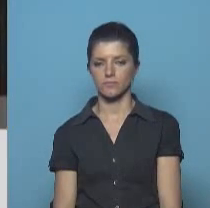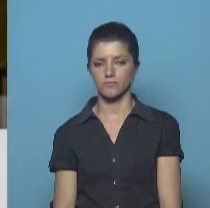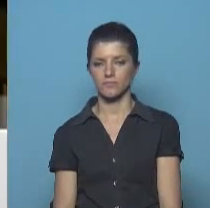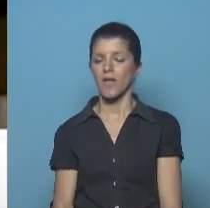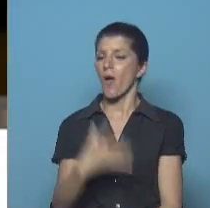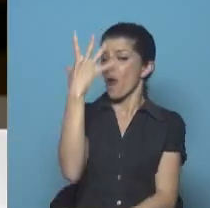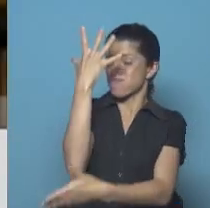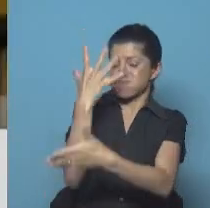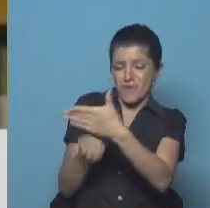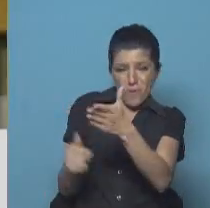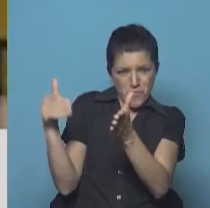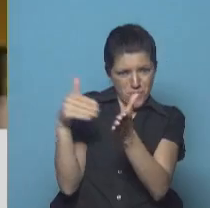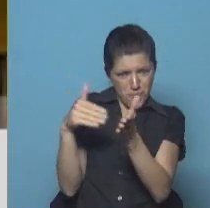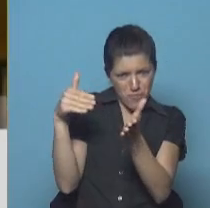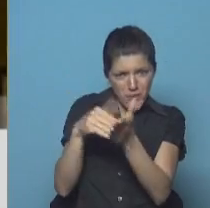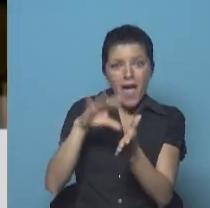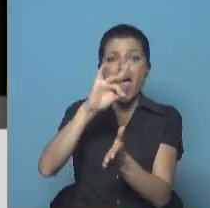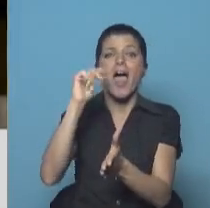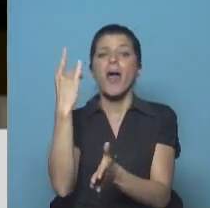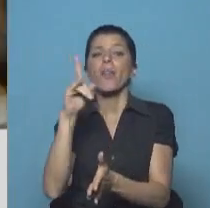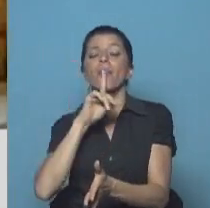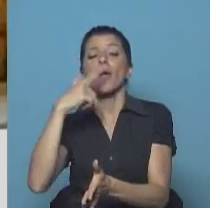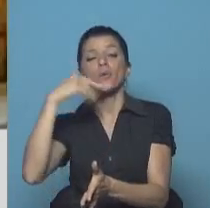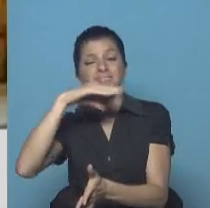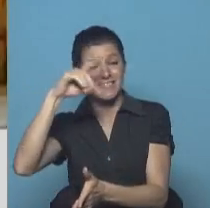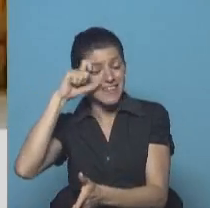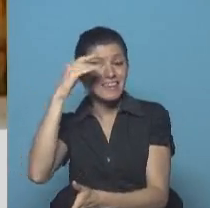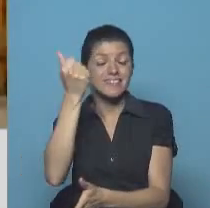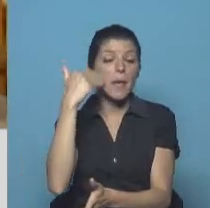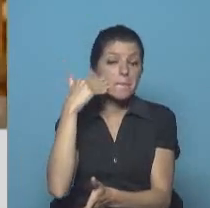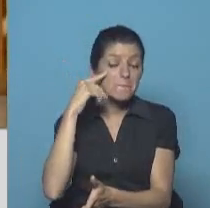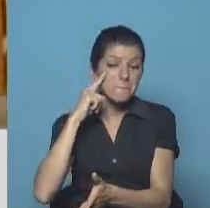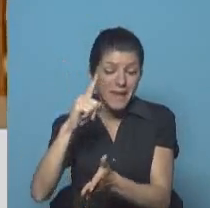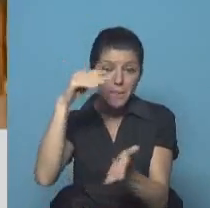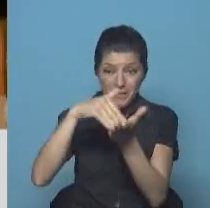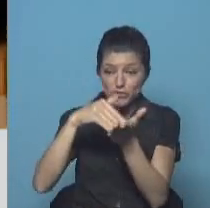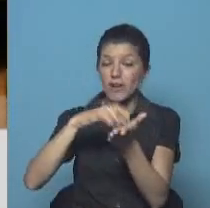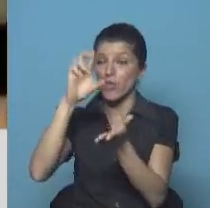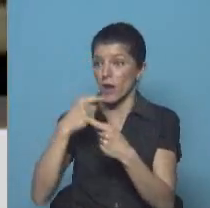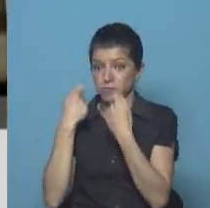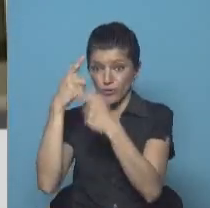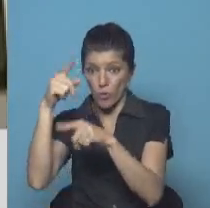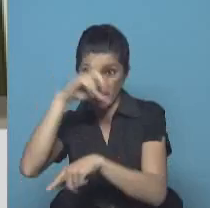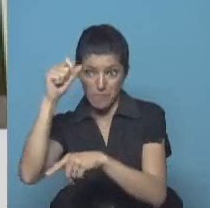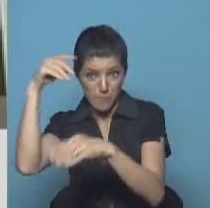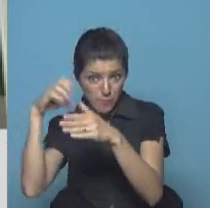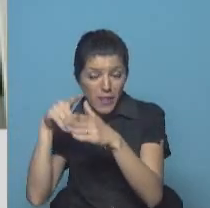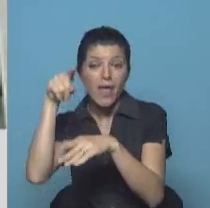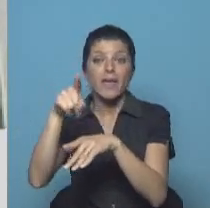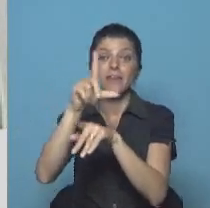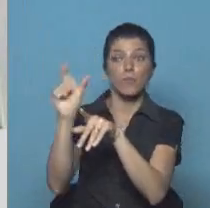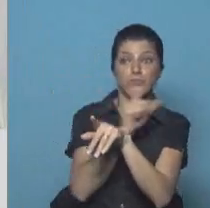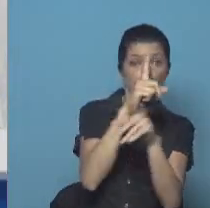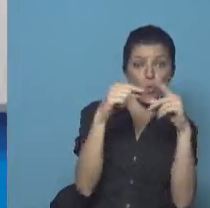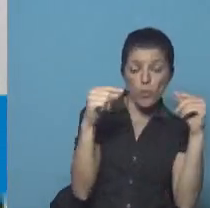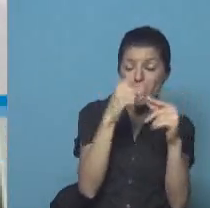Error millonario. Deutsche Bank ingresó 6 mil millones de dólares a un cliente. Un operador bursátil junior introdujo un número de